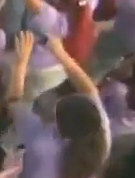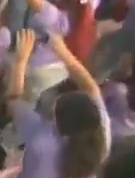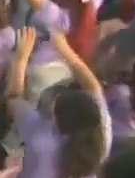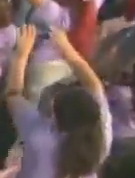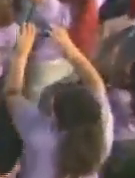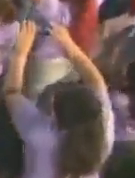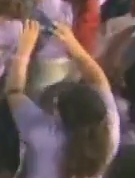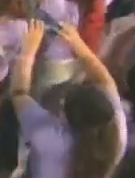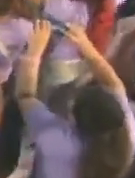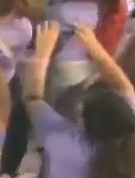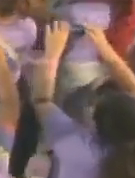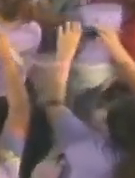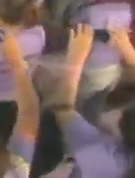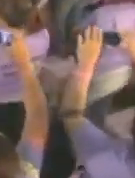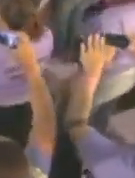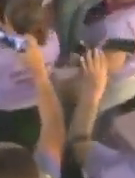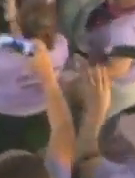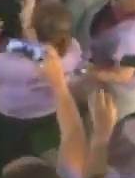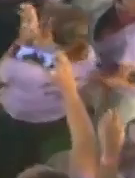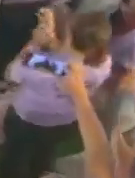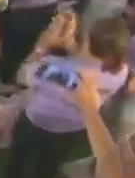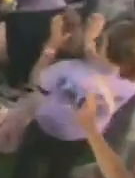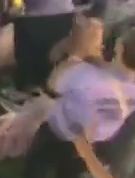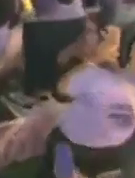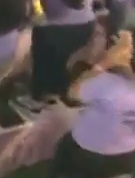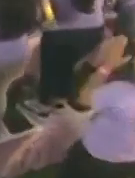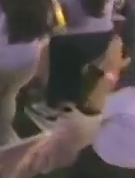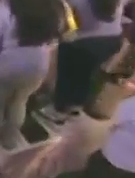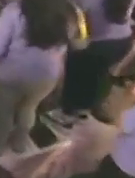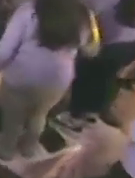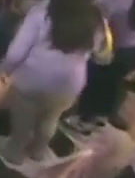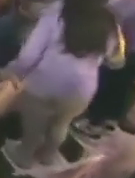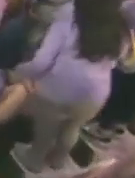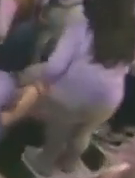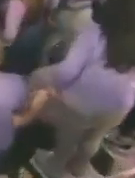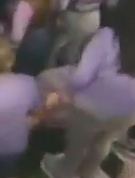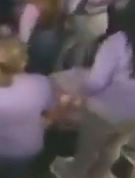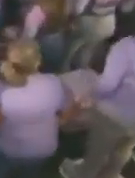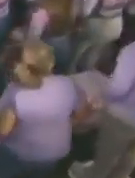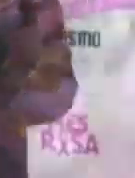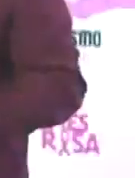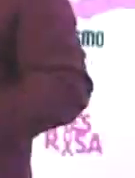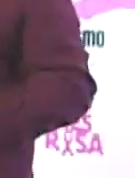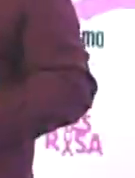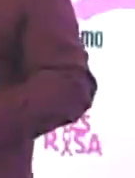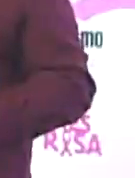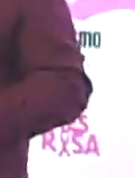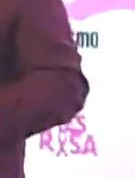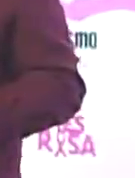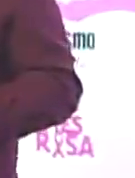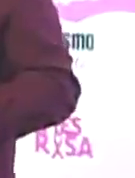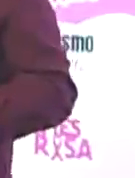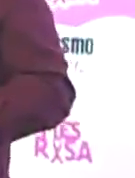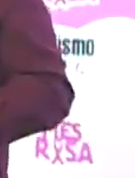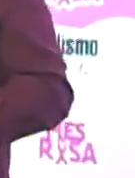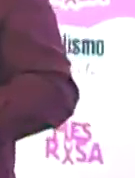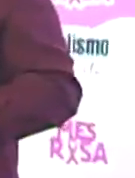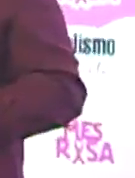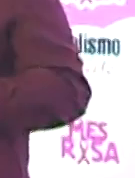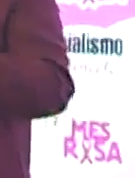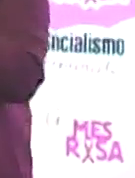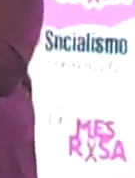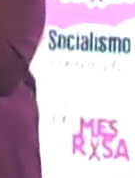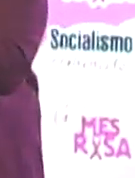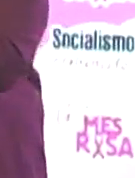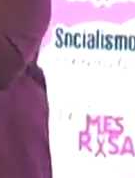la Plaza Bicentenario, su amor, su cariño, su respaldo y precisamente seguir trabajando en